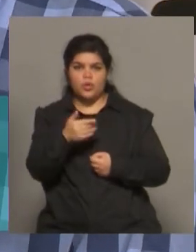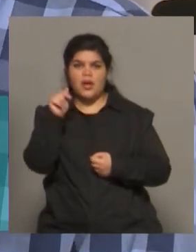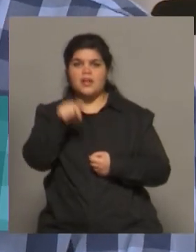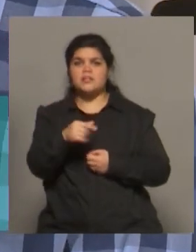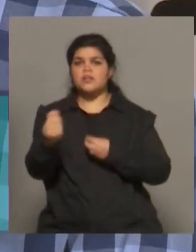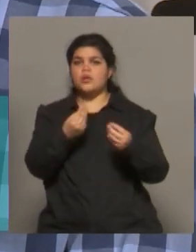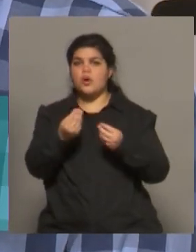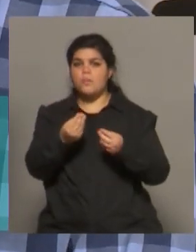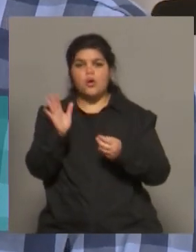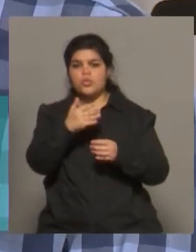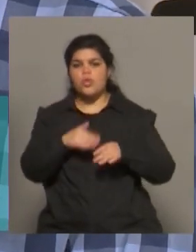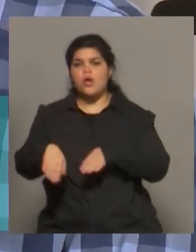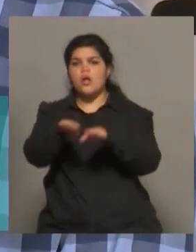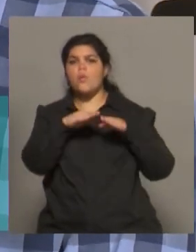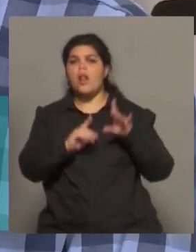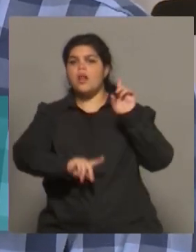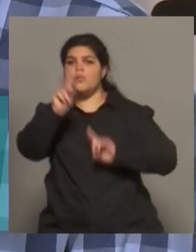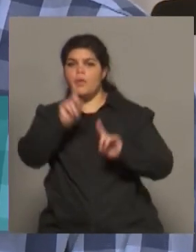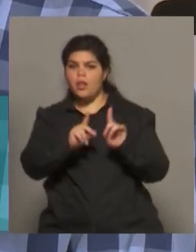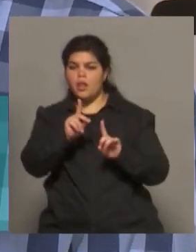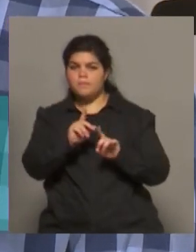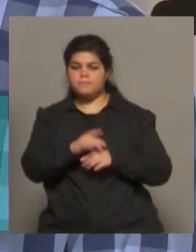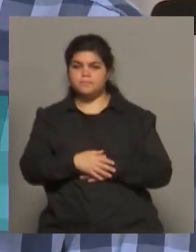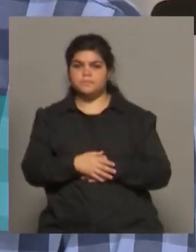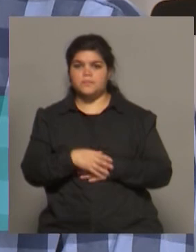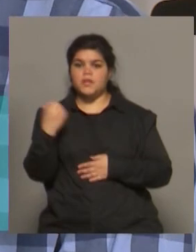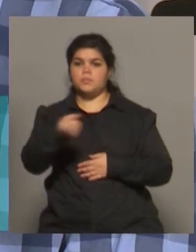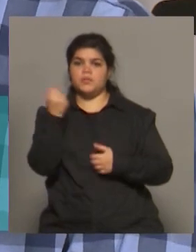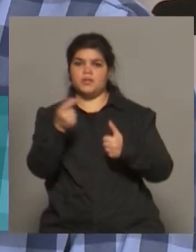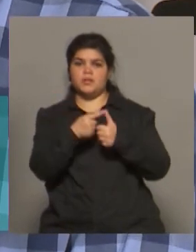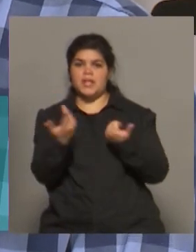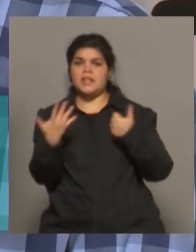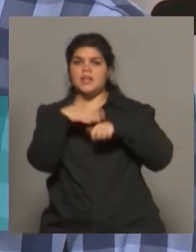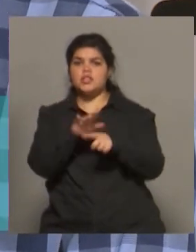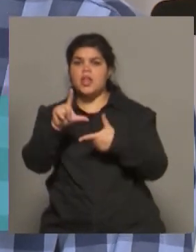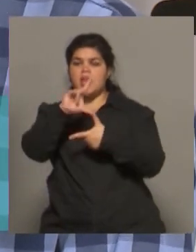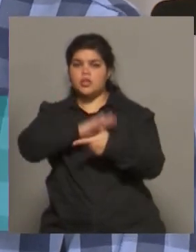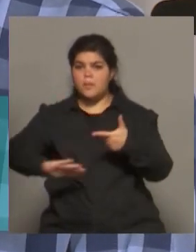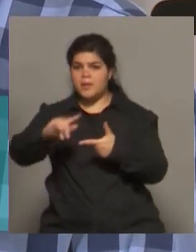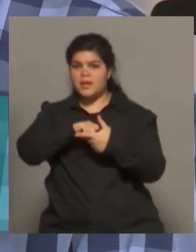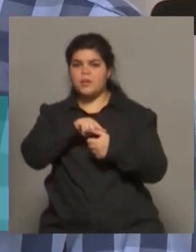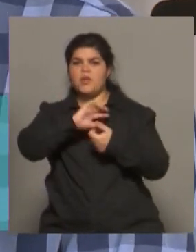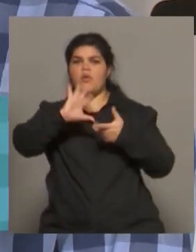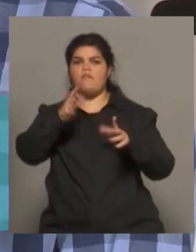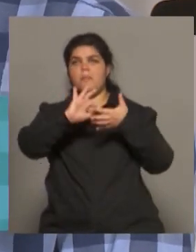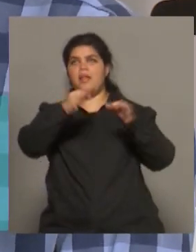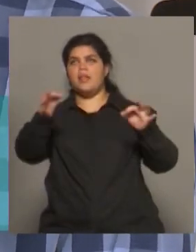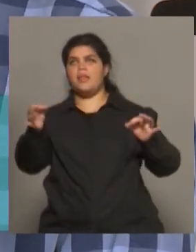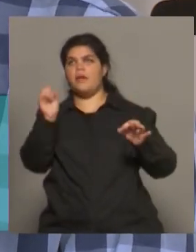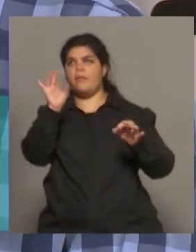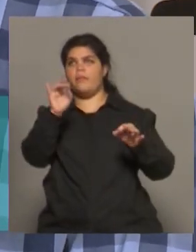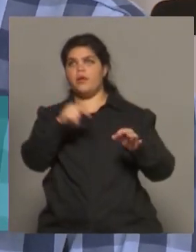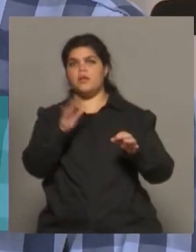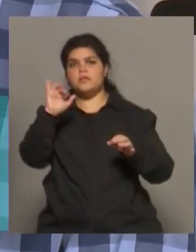El denominador común que tienen que tener los países son la integración latinoamericana, pero no como una frase de que se diga unificar